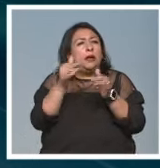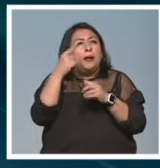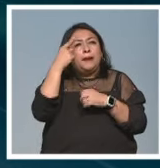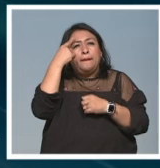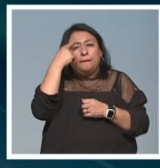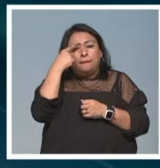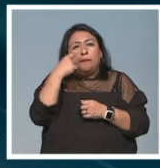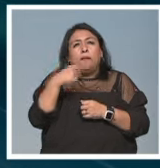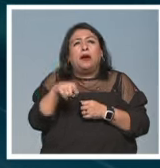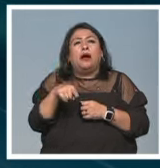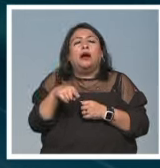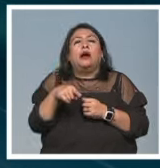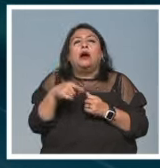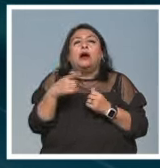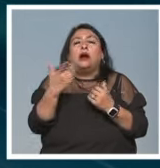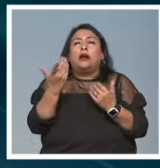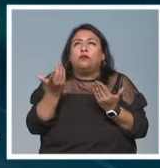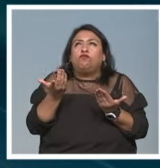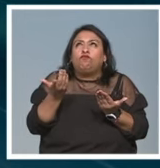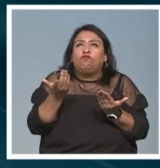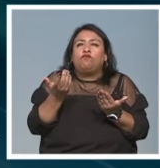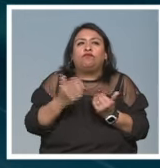para tratar de